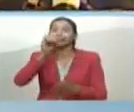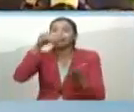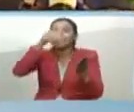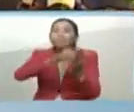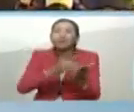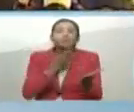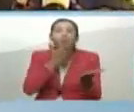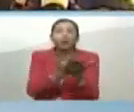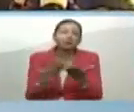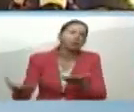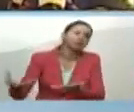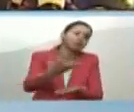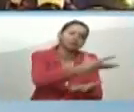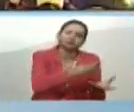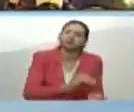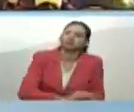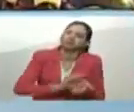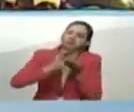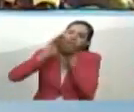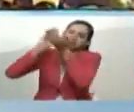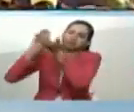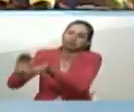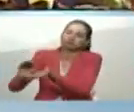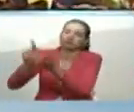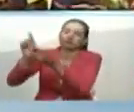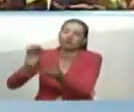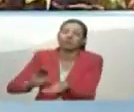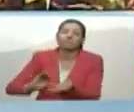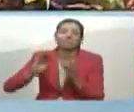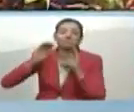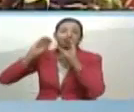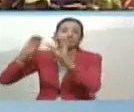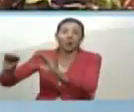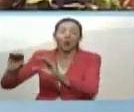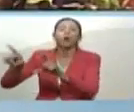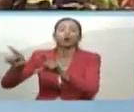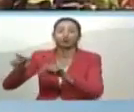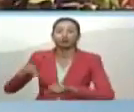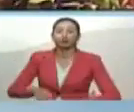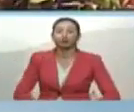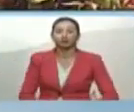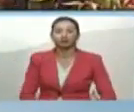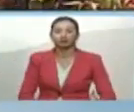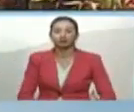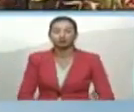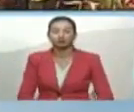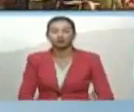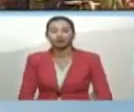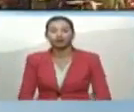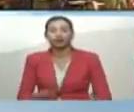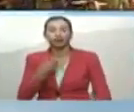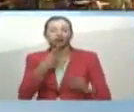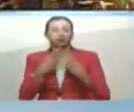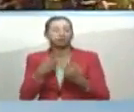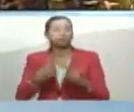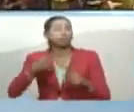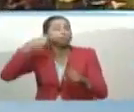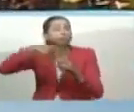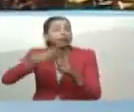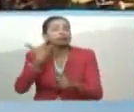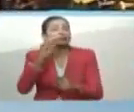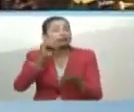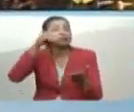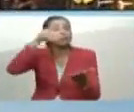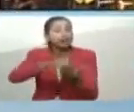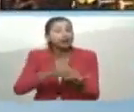Por ahí hay algunos videos, me dijo Tomasito, del programa que hacíamos Diálogo Constituyente. Nosotros recogimos más de 30.000